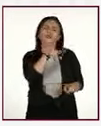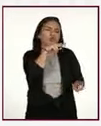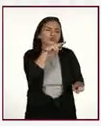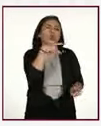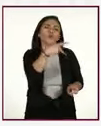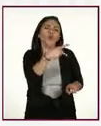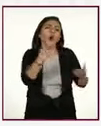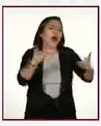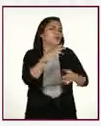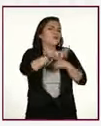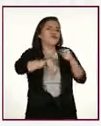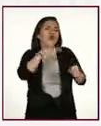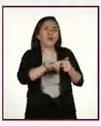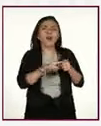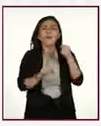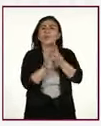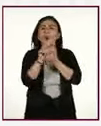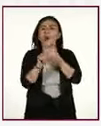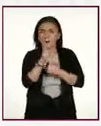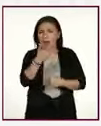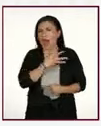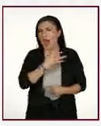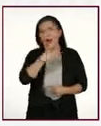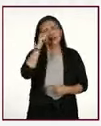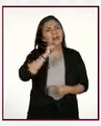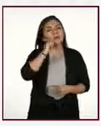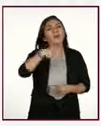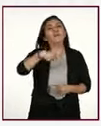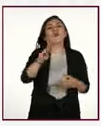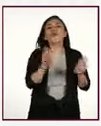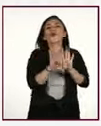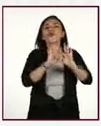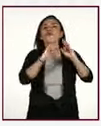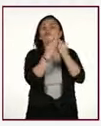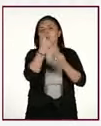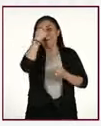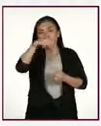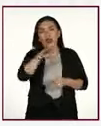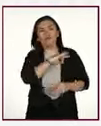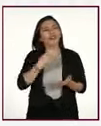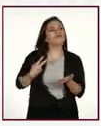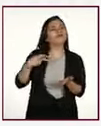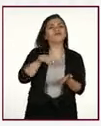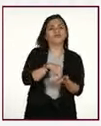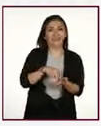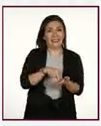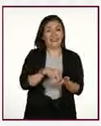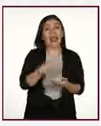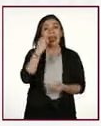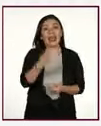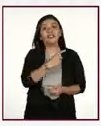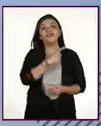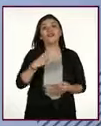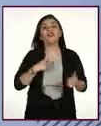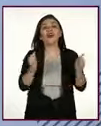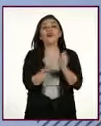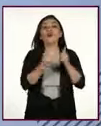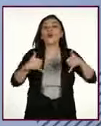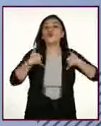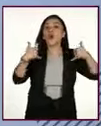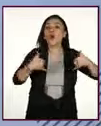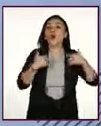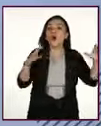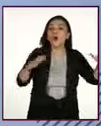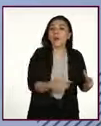manera de, los problemas van a haber, pero tenemos que desarrollar estrategias para poder enfrentarlos, ¿no? Y eso se tiene que hacer desde la juventud, porque